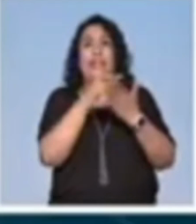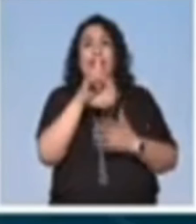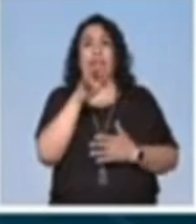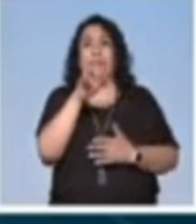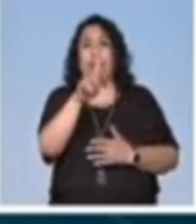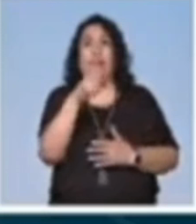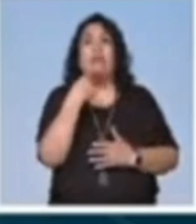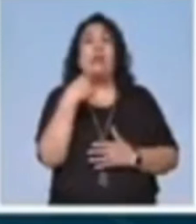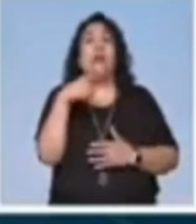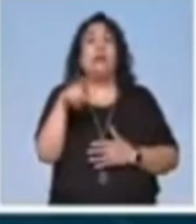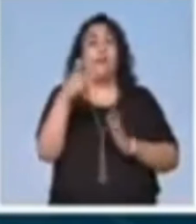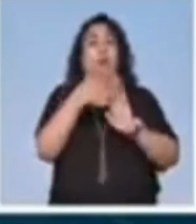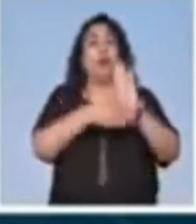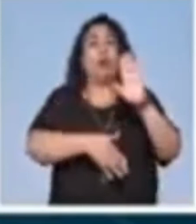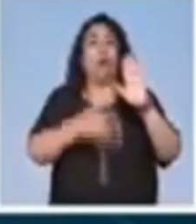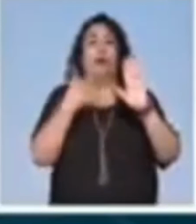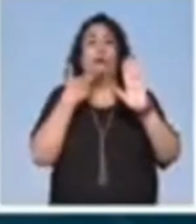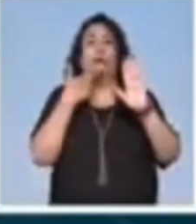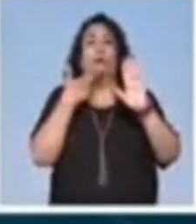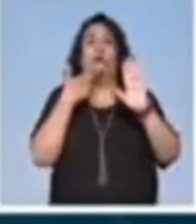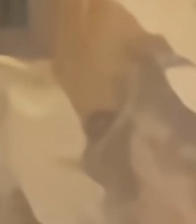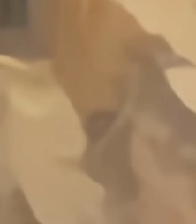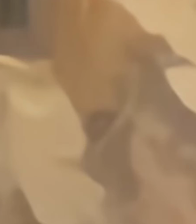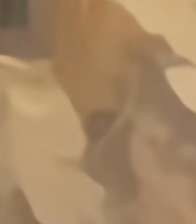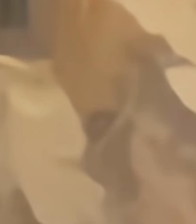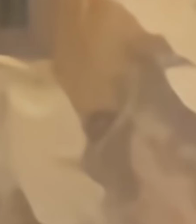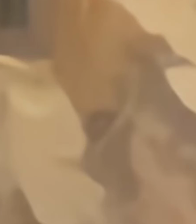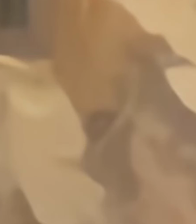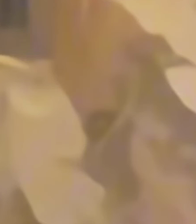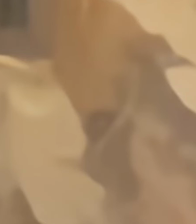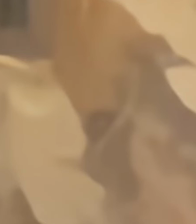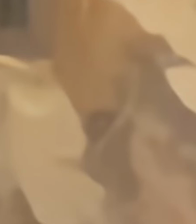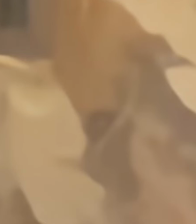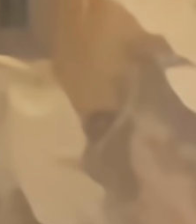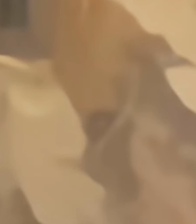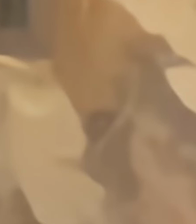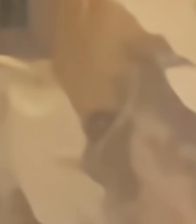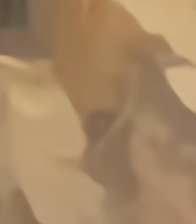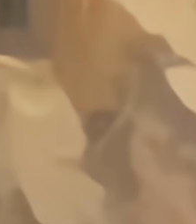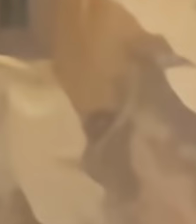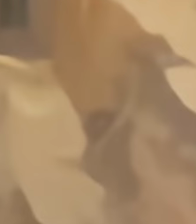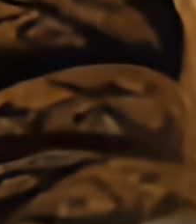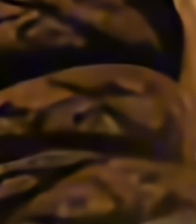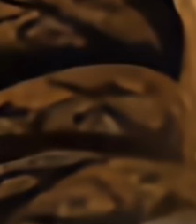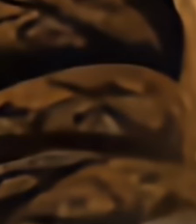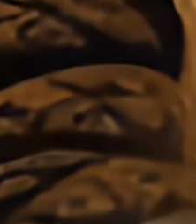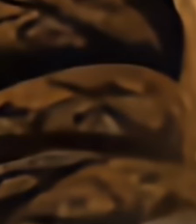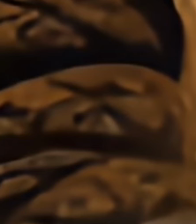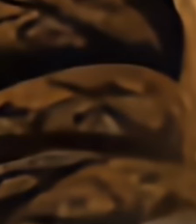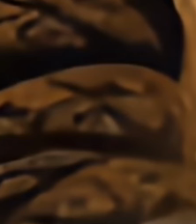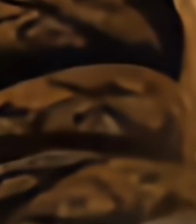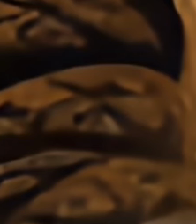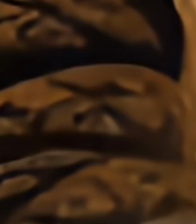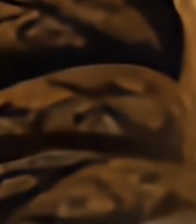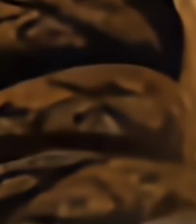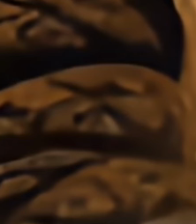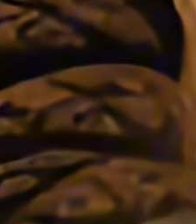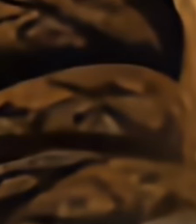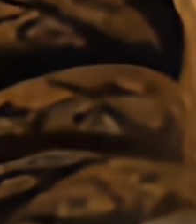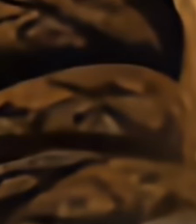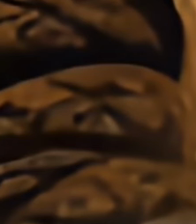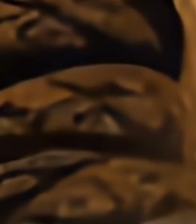López denunció que la portada utilizada por Planeta fue creada con IA y que mostraba errores. No podemos frenar este desarrollo